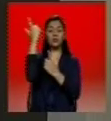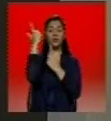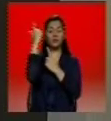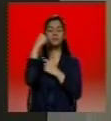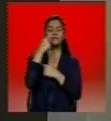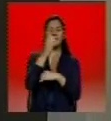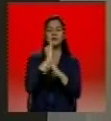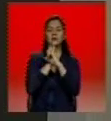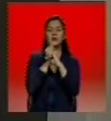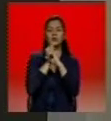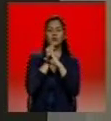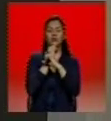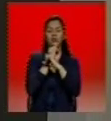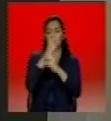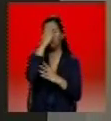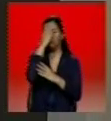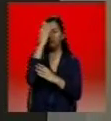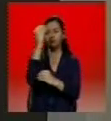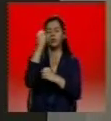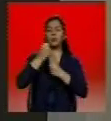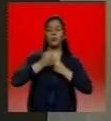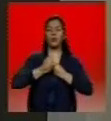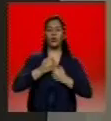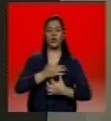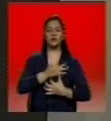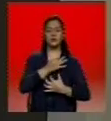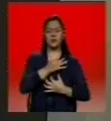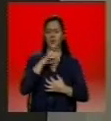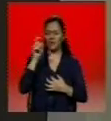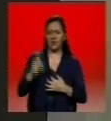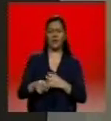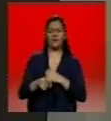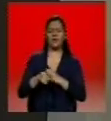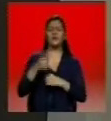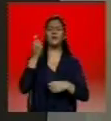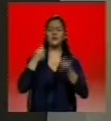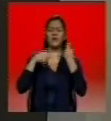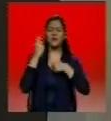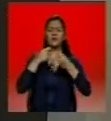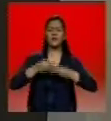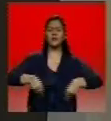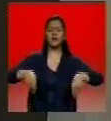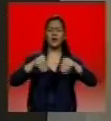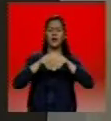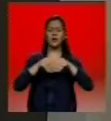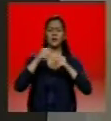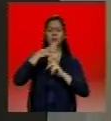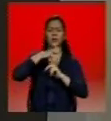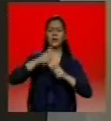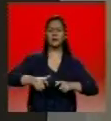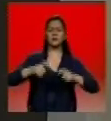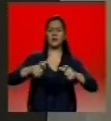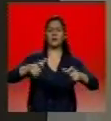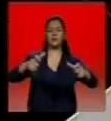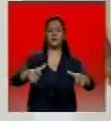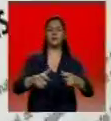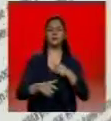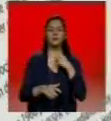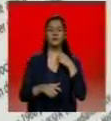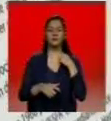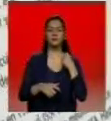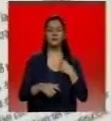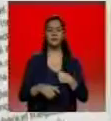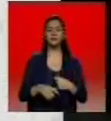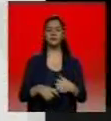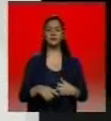es una institución subordinada al Poder Civil y emitió datos sobre la venta de los terrenos del Parque Samanes. La